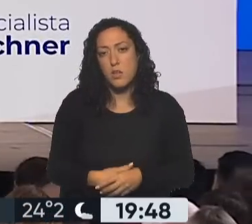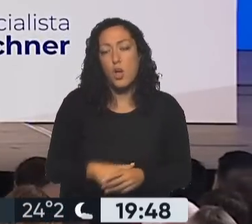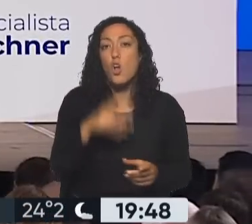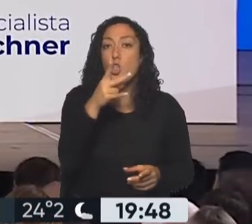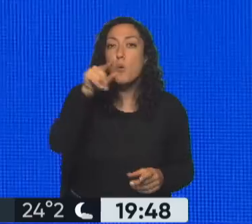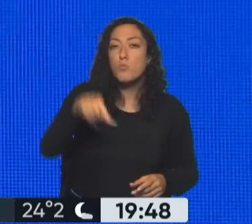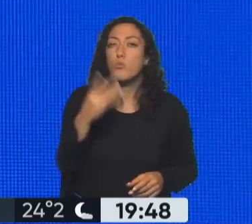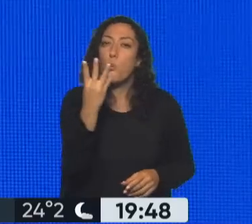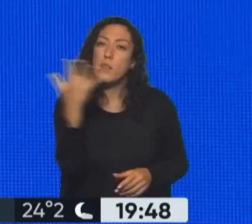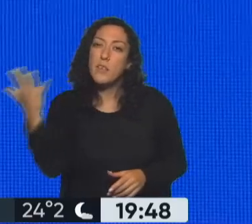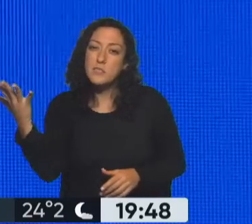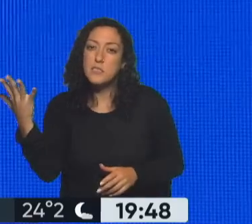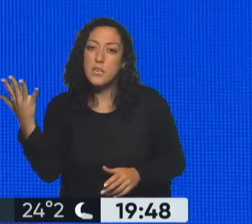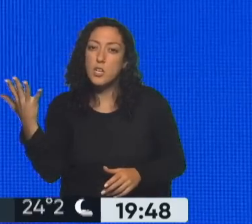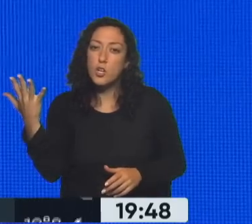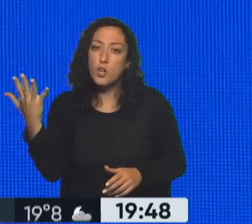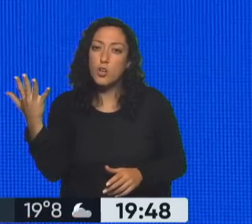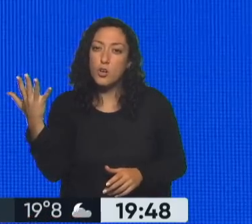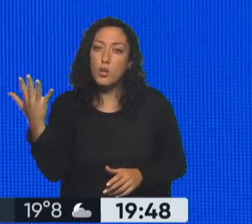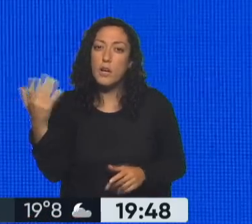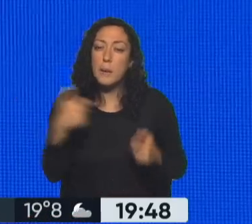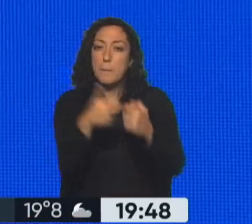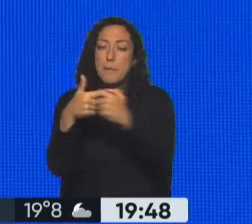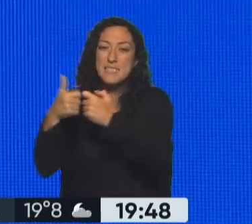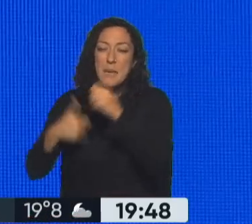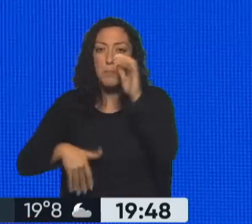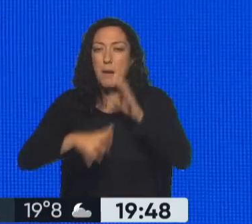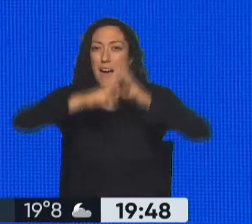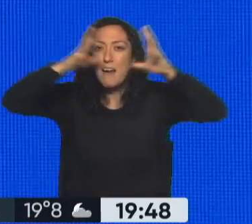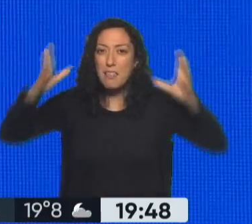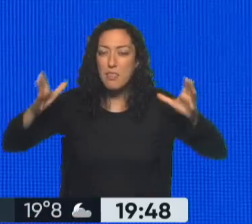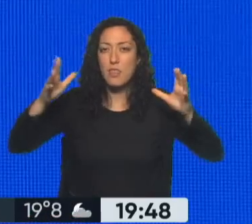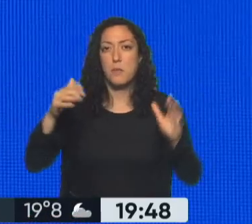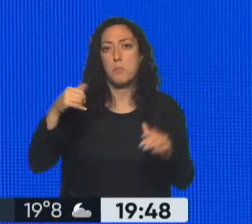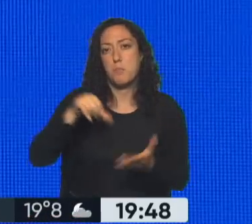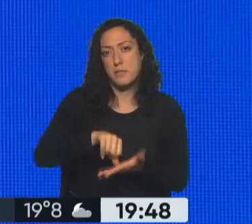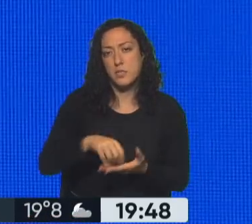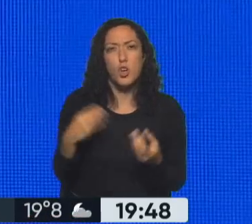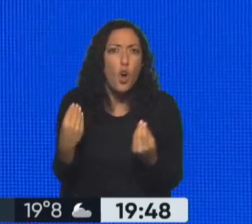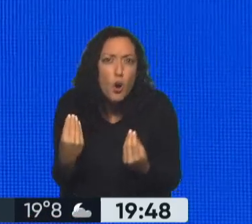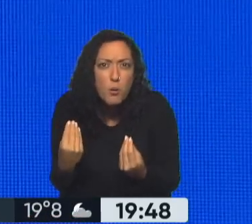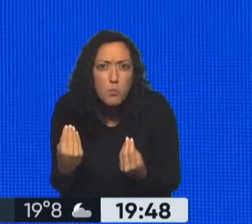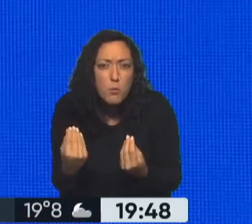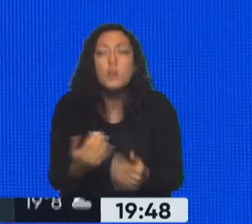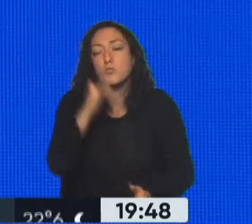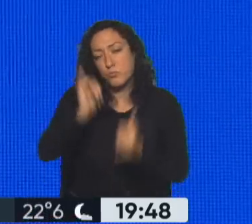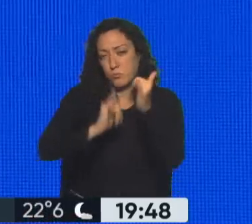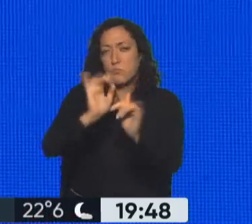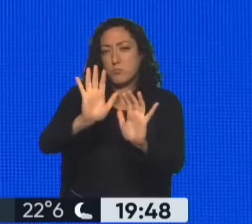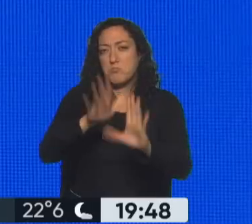2.45 las mayores empresas del país. Pero ¿y cómo puede ser? Ah, sí, te cuento cómo puede